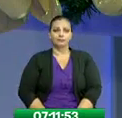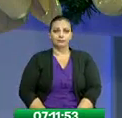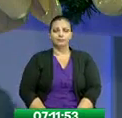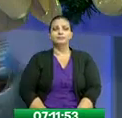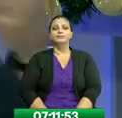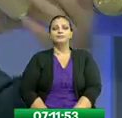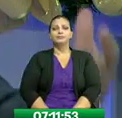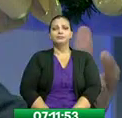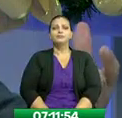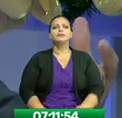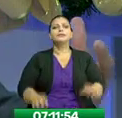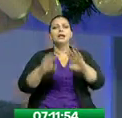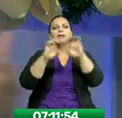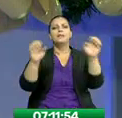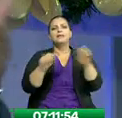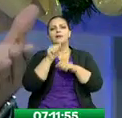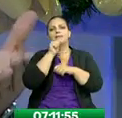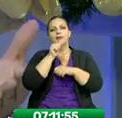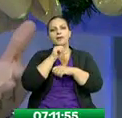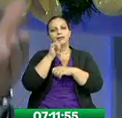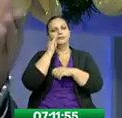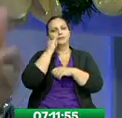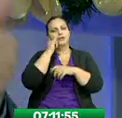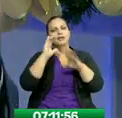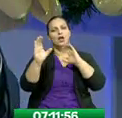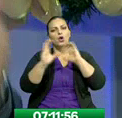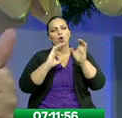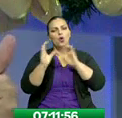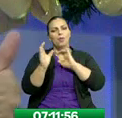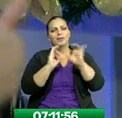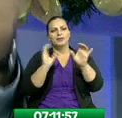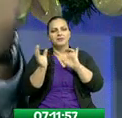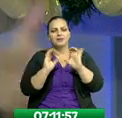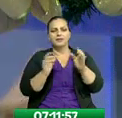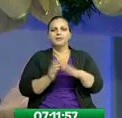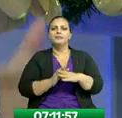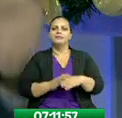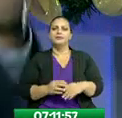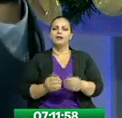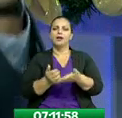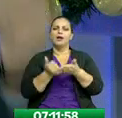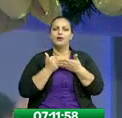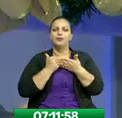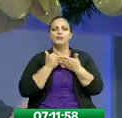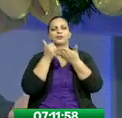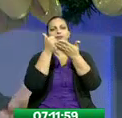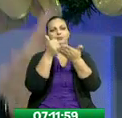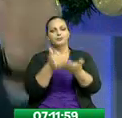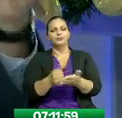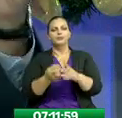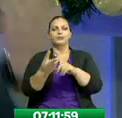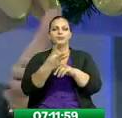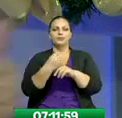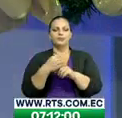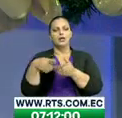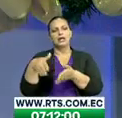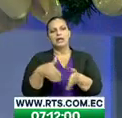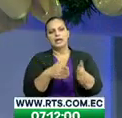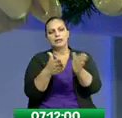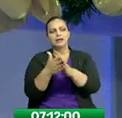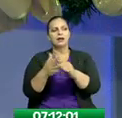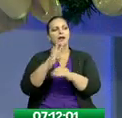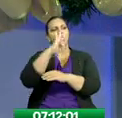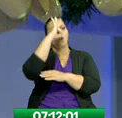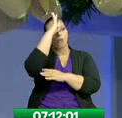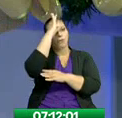privado vamos a generar cobertura y ahora necesitamos conectar todas las escuelas, todas las carreteras, todos los centros de salud y obviamente